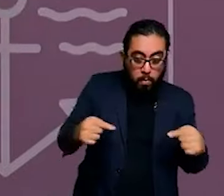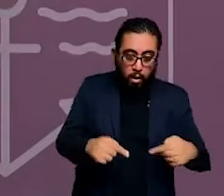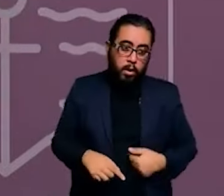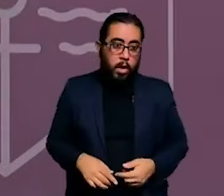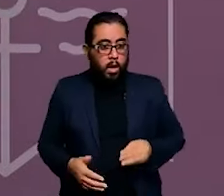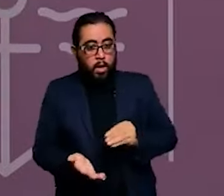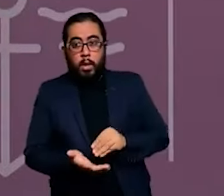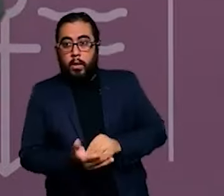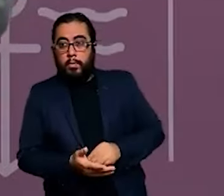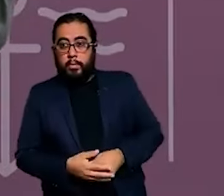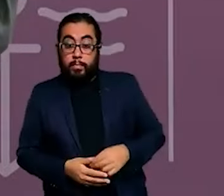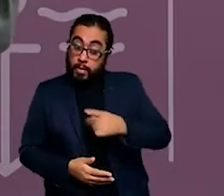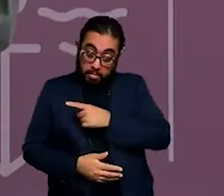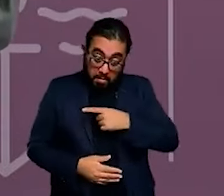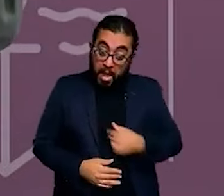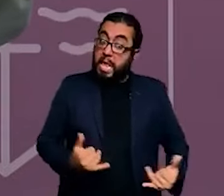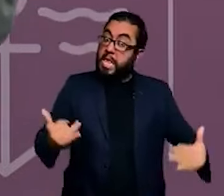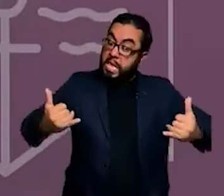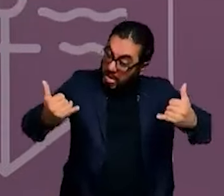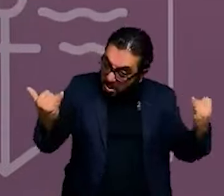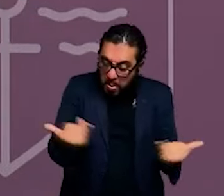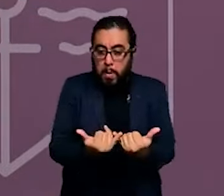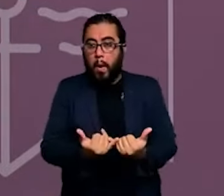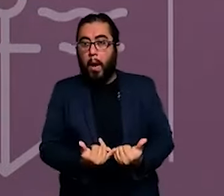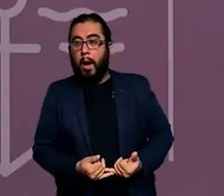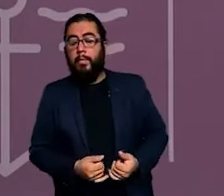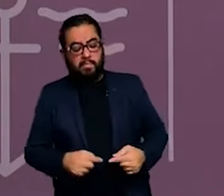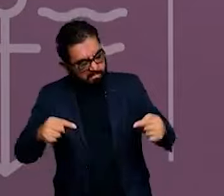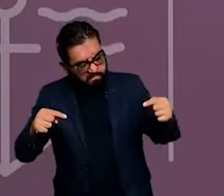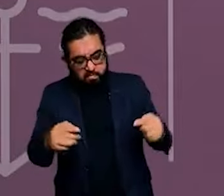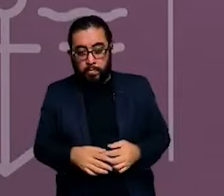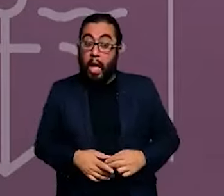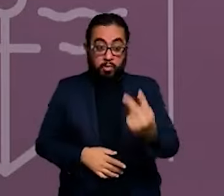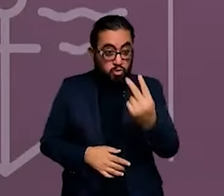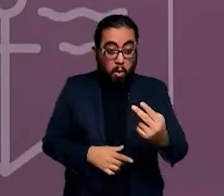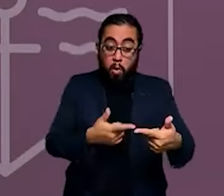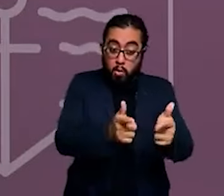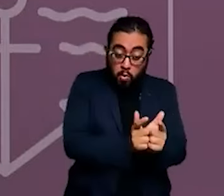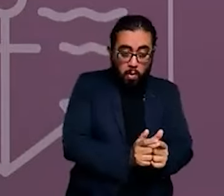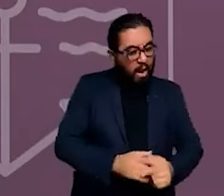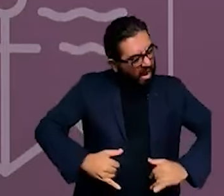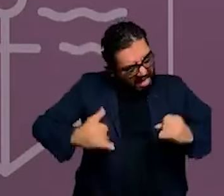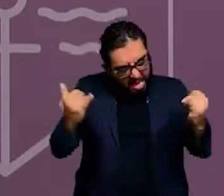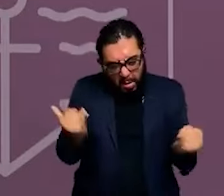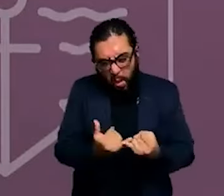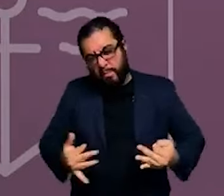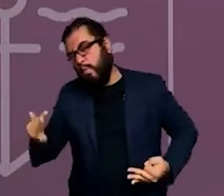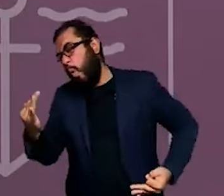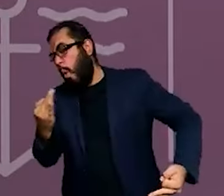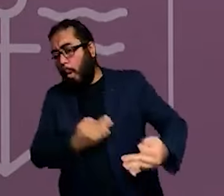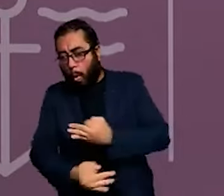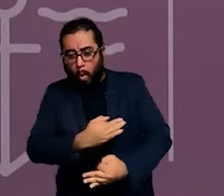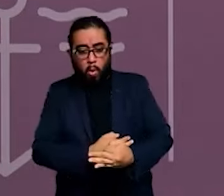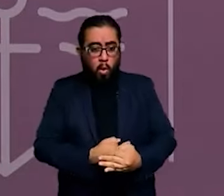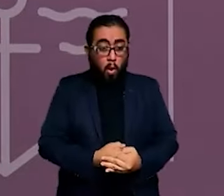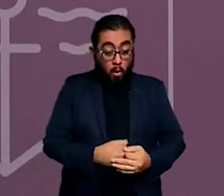enfrentarlos en igual de circunstancias, sin excepción alguna, a ambos. A todo generador de